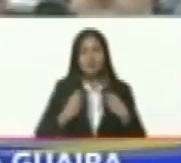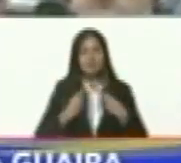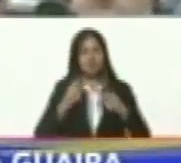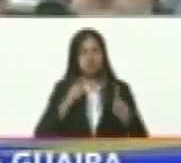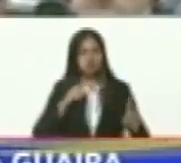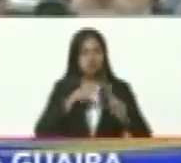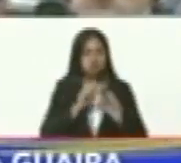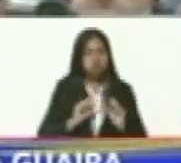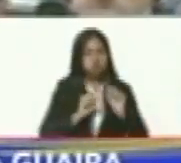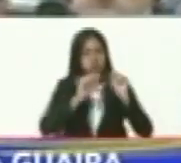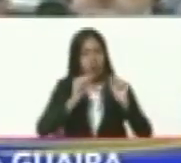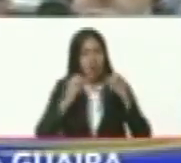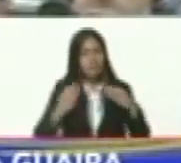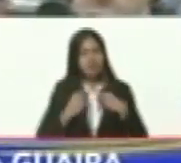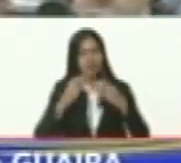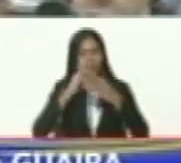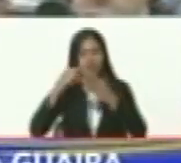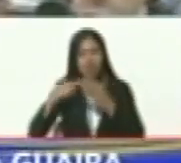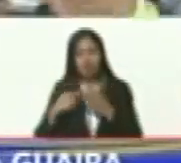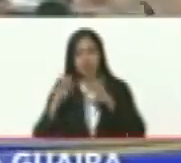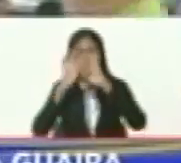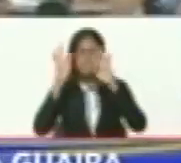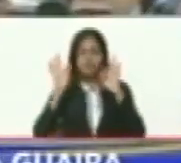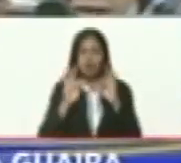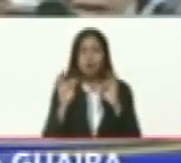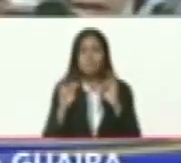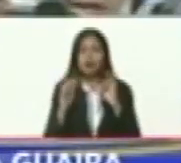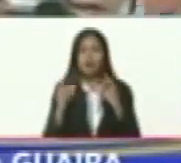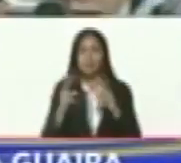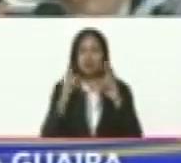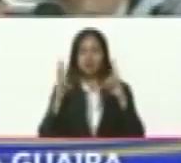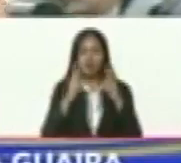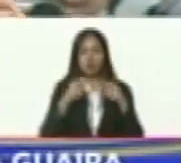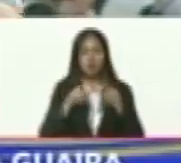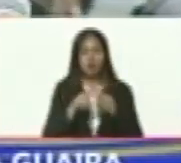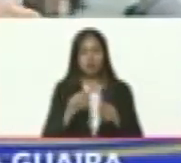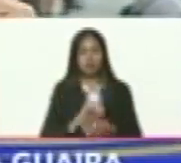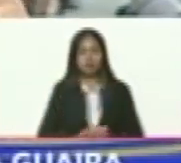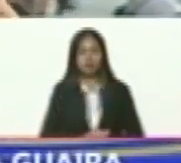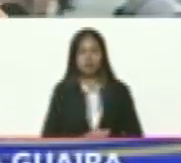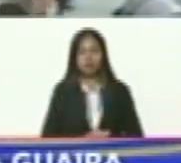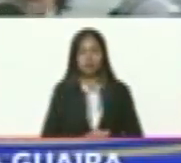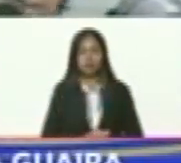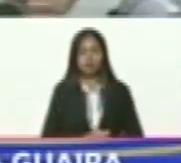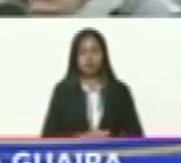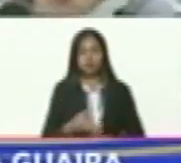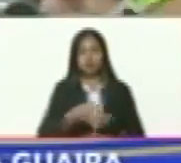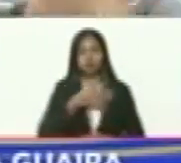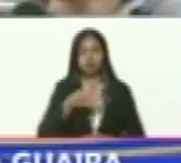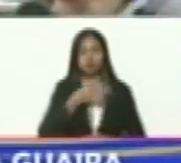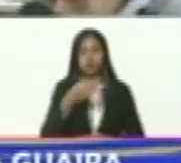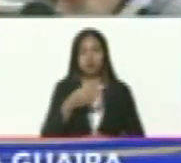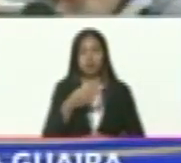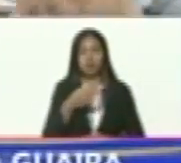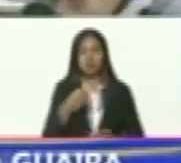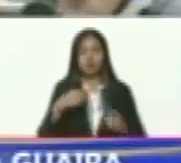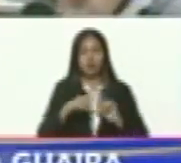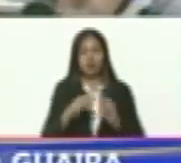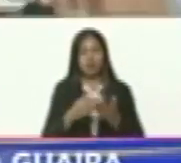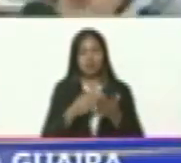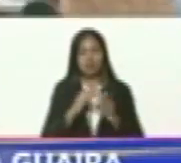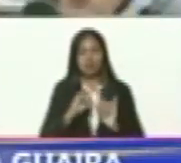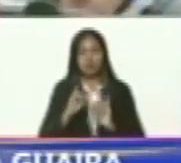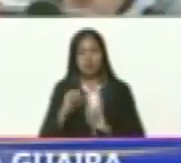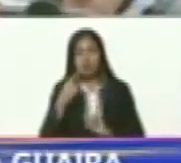llevar adelante la vida de todos los venezolanos. Y es y seguirá siendo el socialismo comunal. Ante eso,